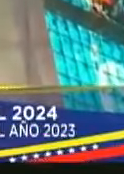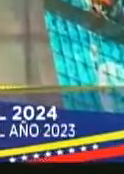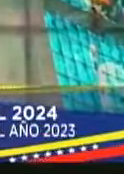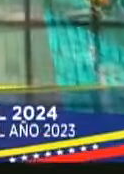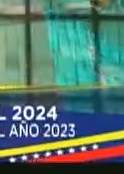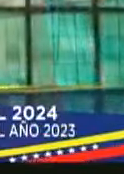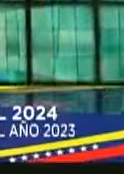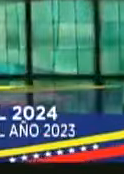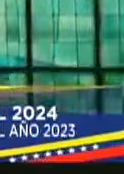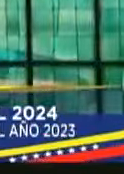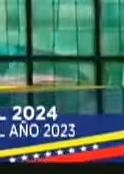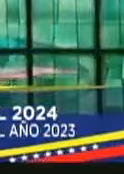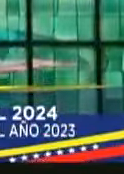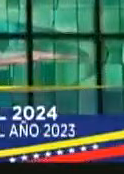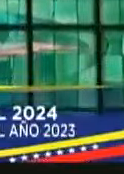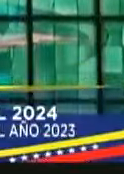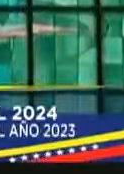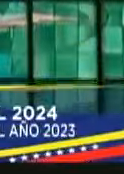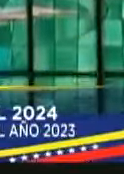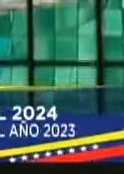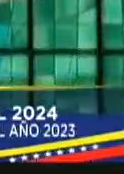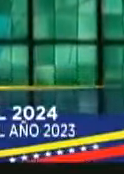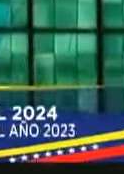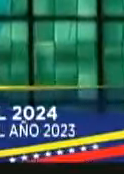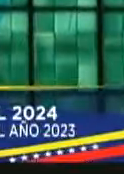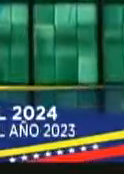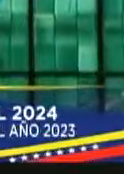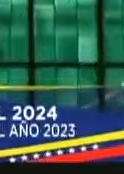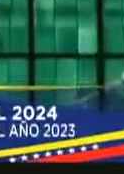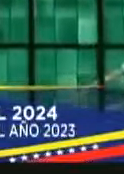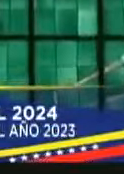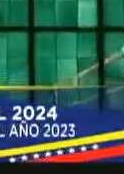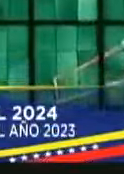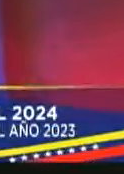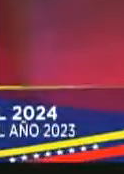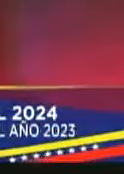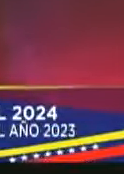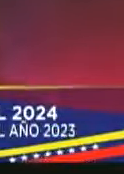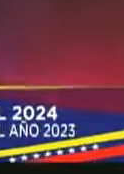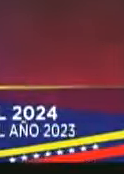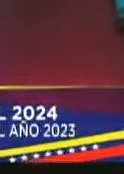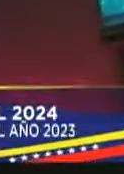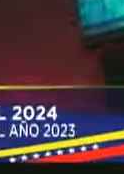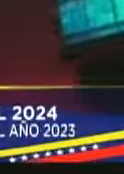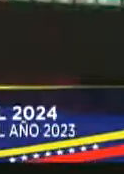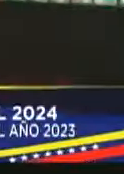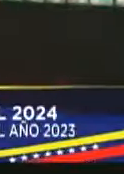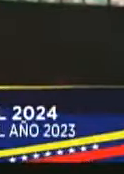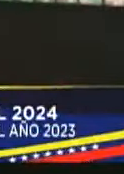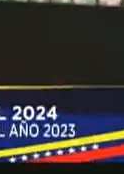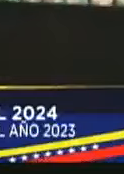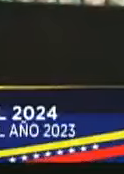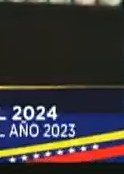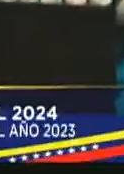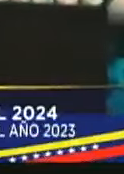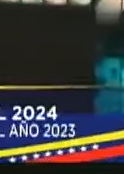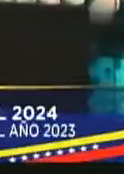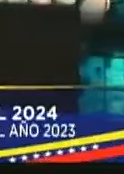74.43% de incremento de productividad respecto al año anterior del ejercicio fiscal, a la par de la adecuación de las